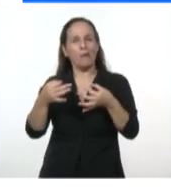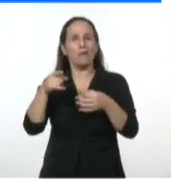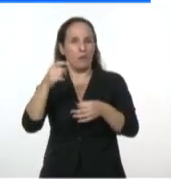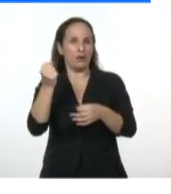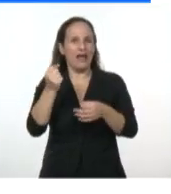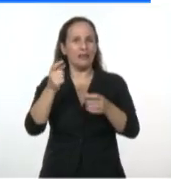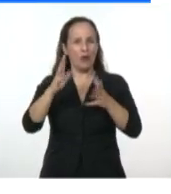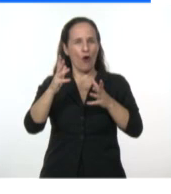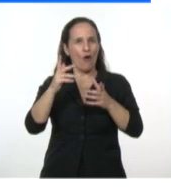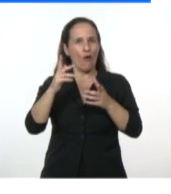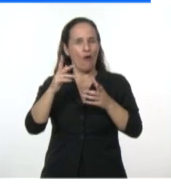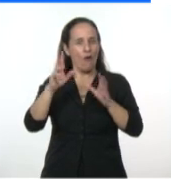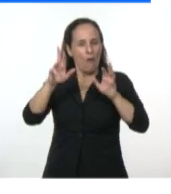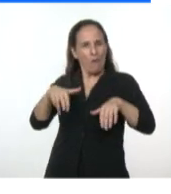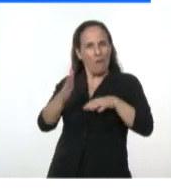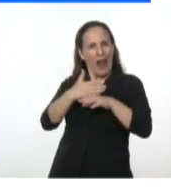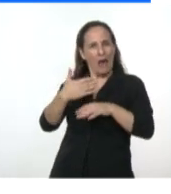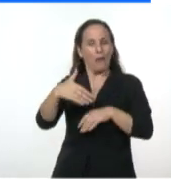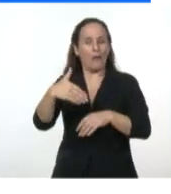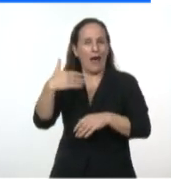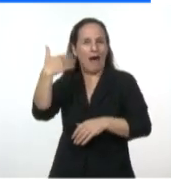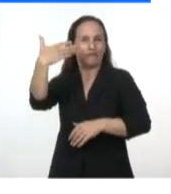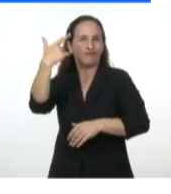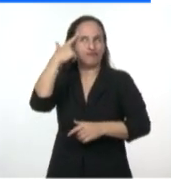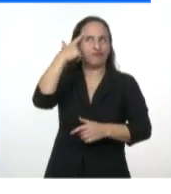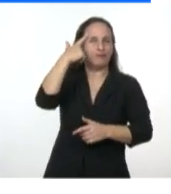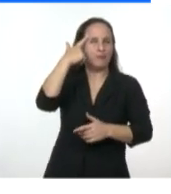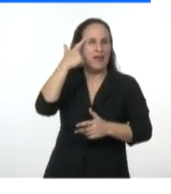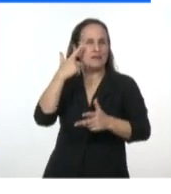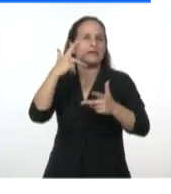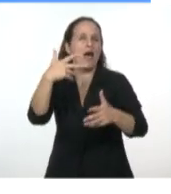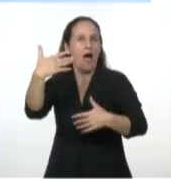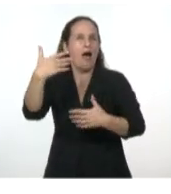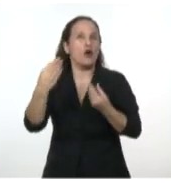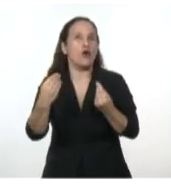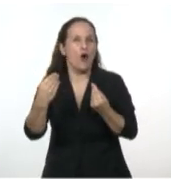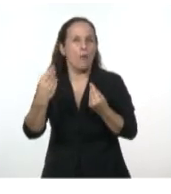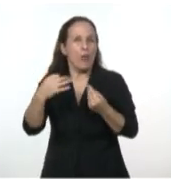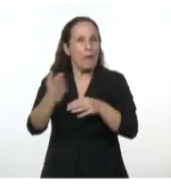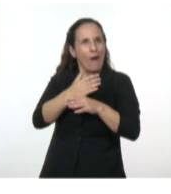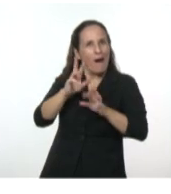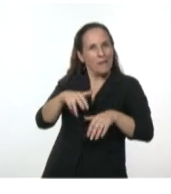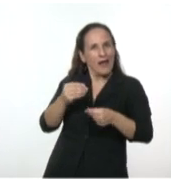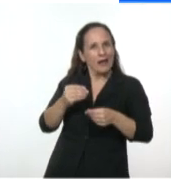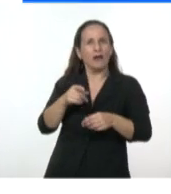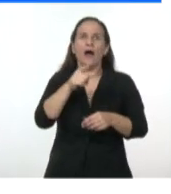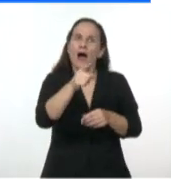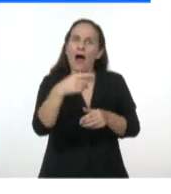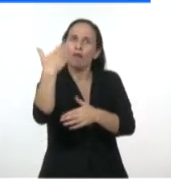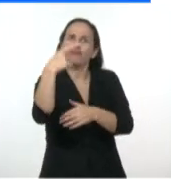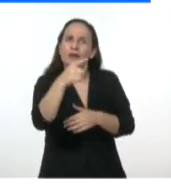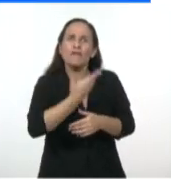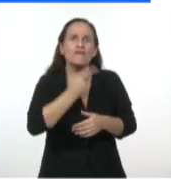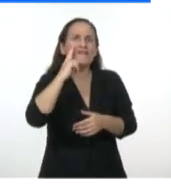uno planea el discurso para poder exponer sus pensamientos. ¿Sus discursos más famosos fueron las filípicas?